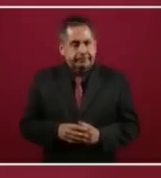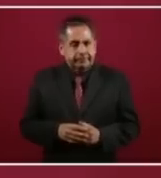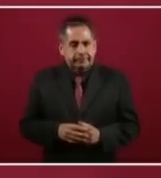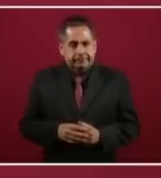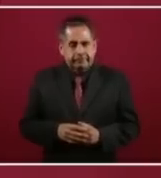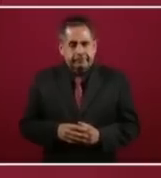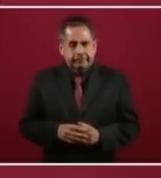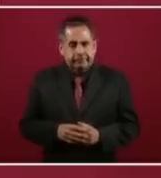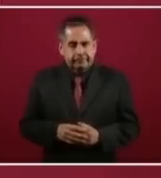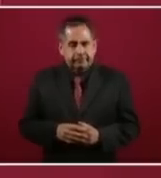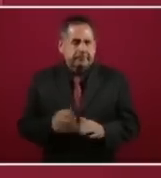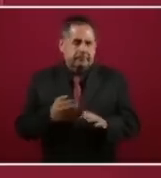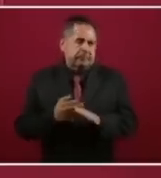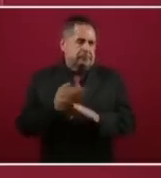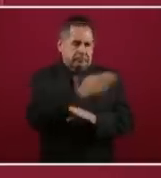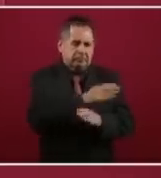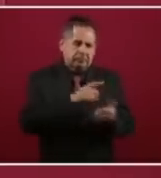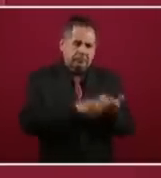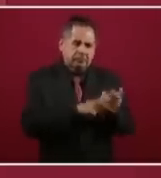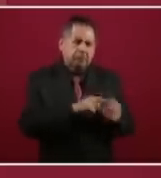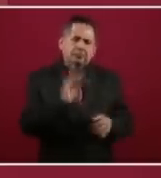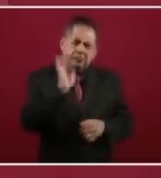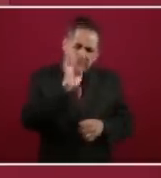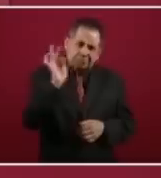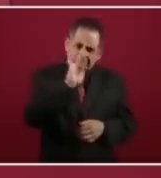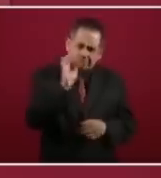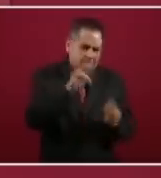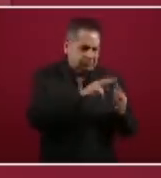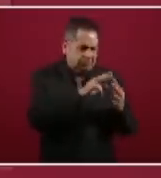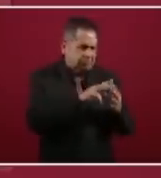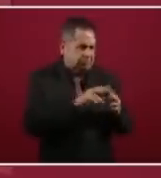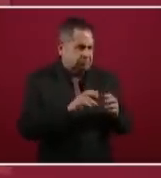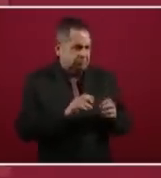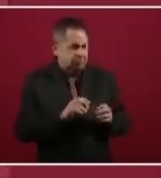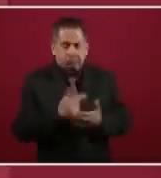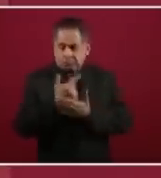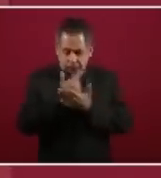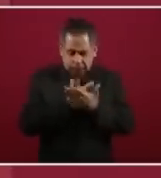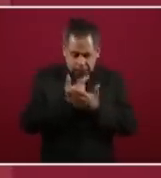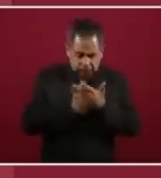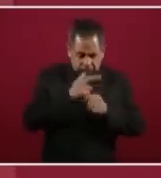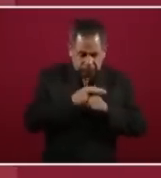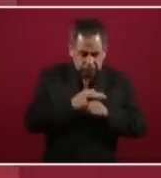haya sido de esa manera, de que se le deja a los contadores y…